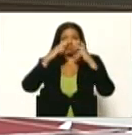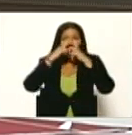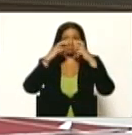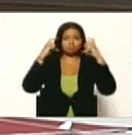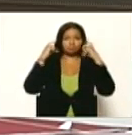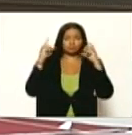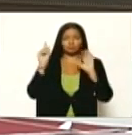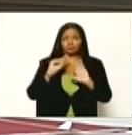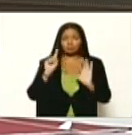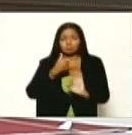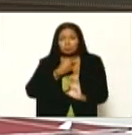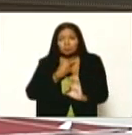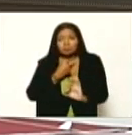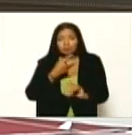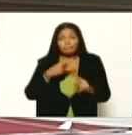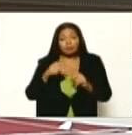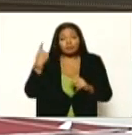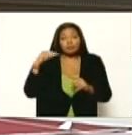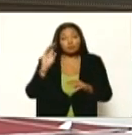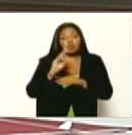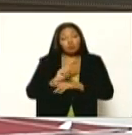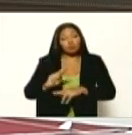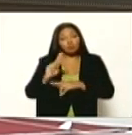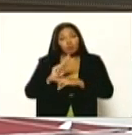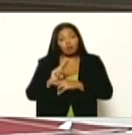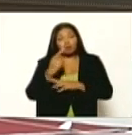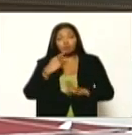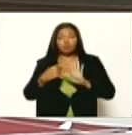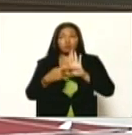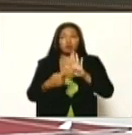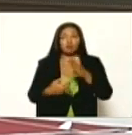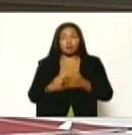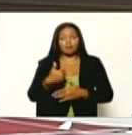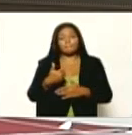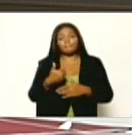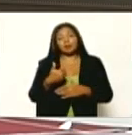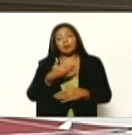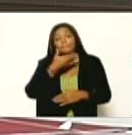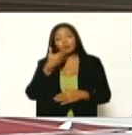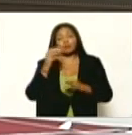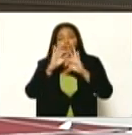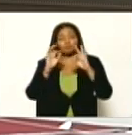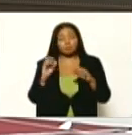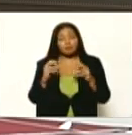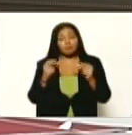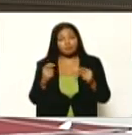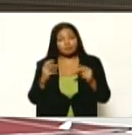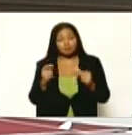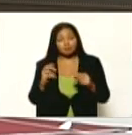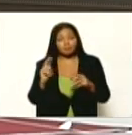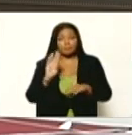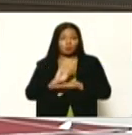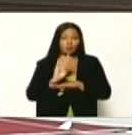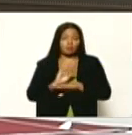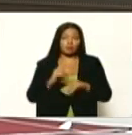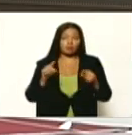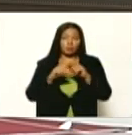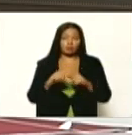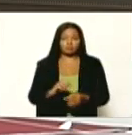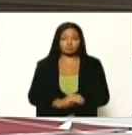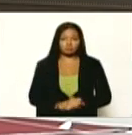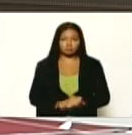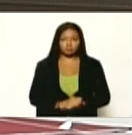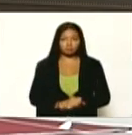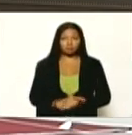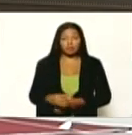tapabocas. Pero es extremadamente necesario. Se ha demostrado que es la medida más efectiva para prevenir. Más eficaz. El